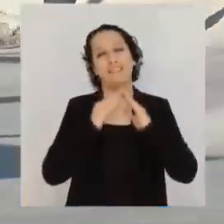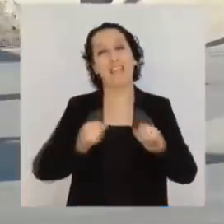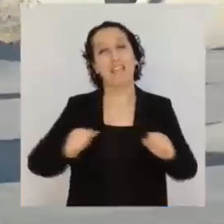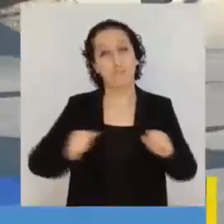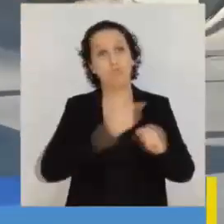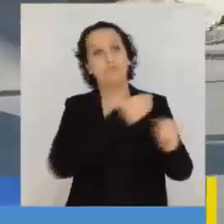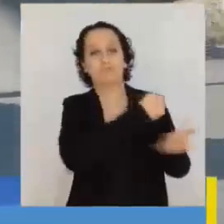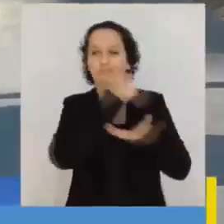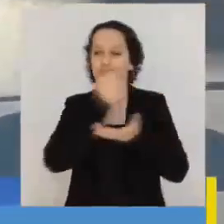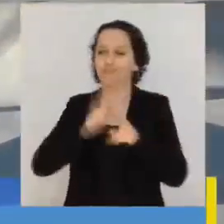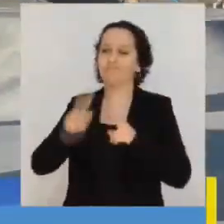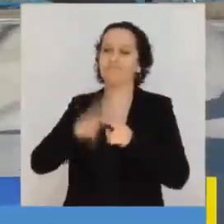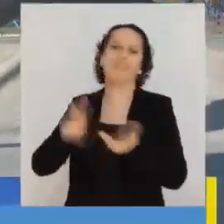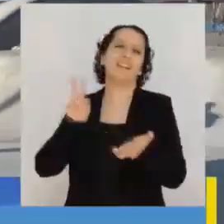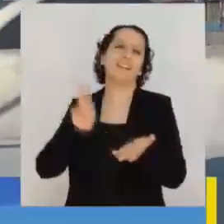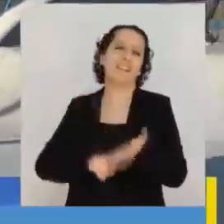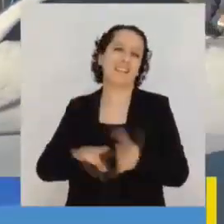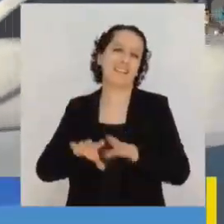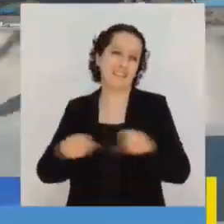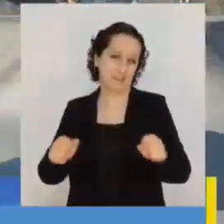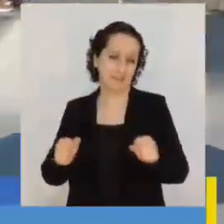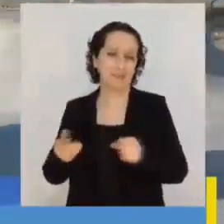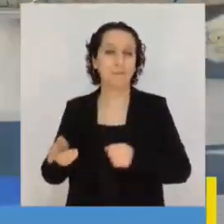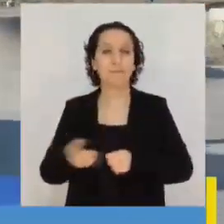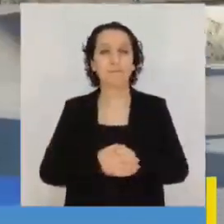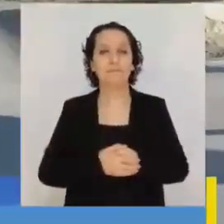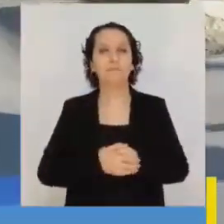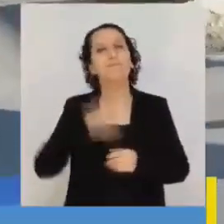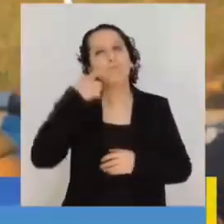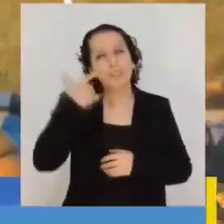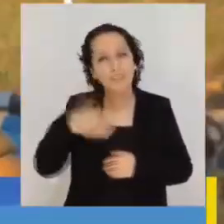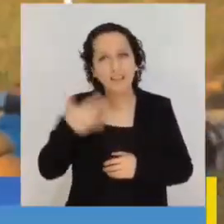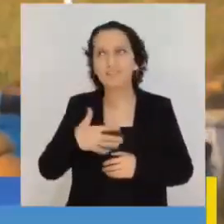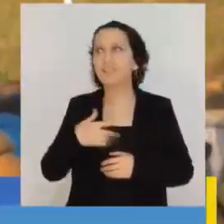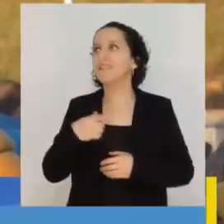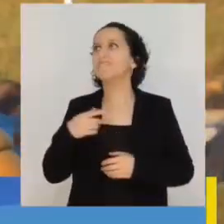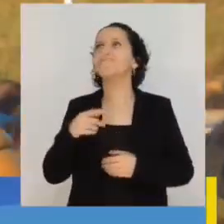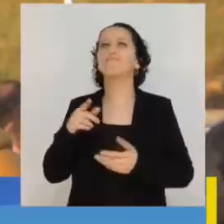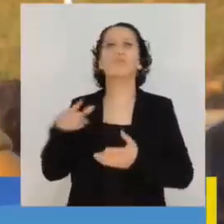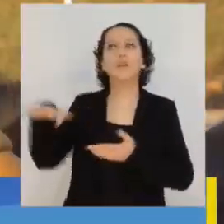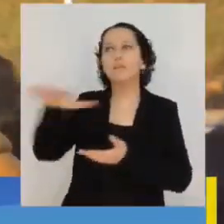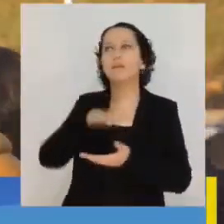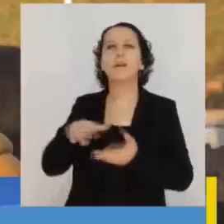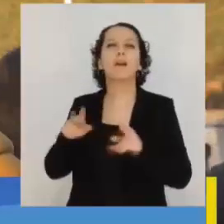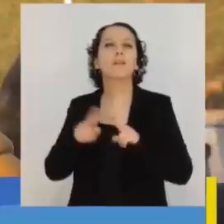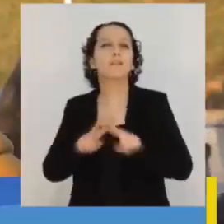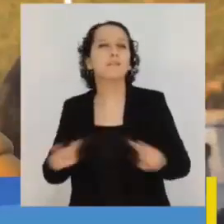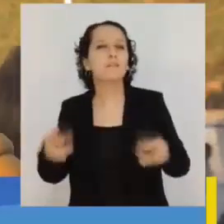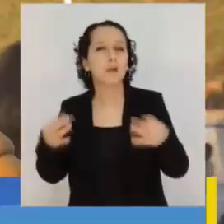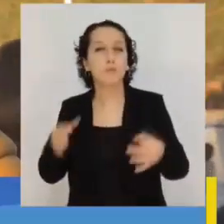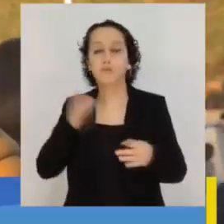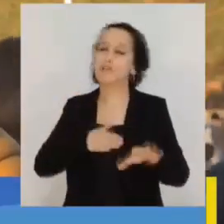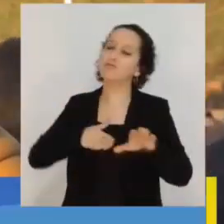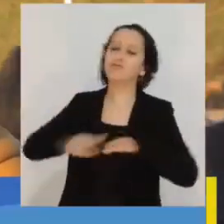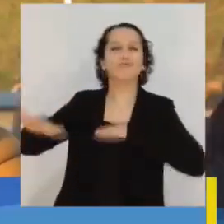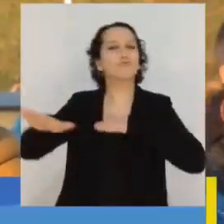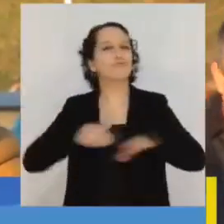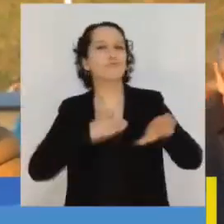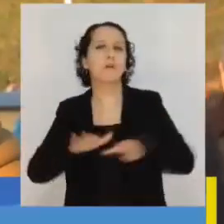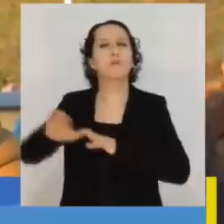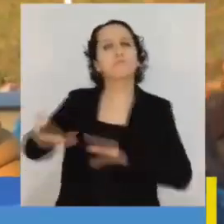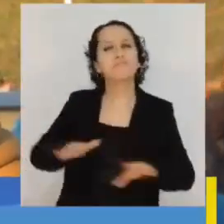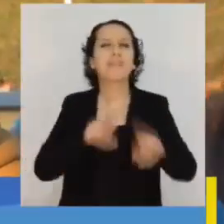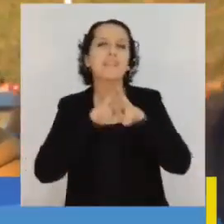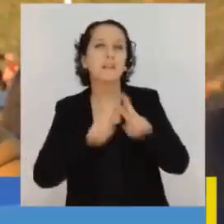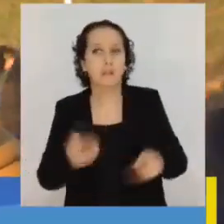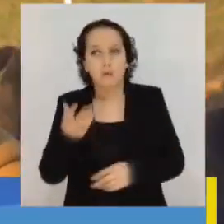realidad. Bueno, creo que es súper importante, igual, como que se den estos espacios como seguros, en donde la gente pueda patinar